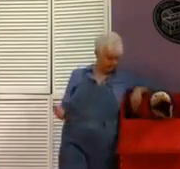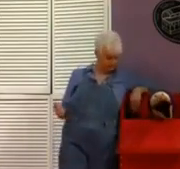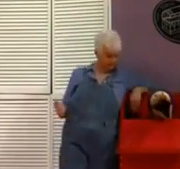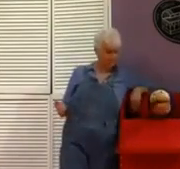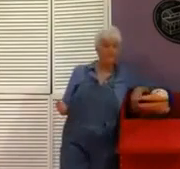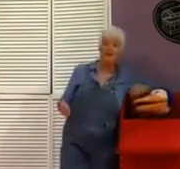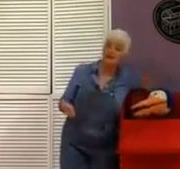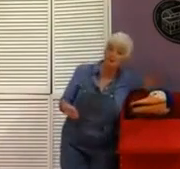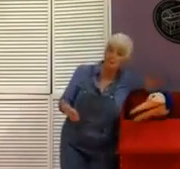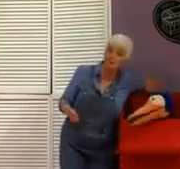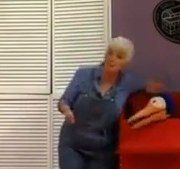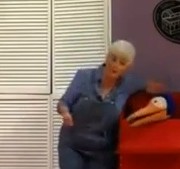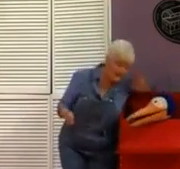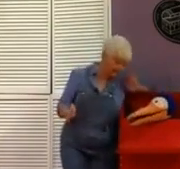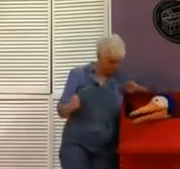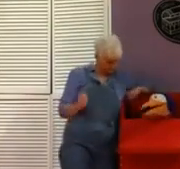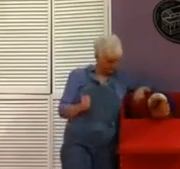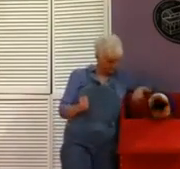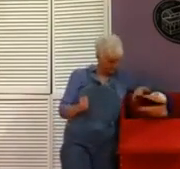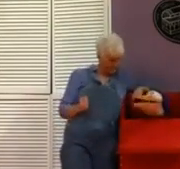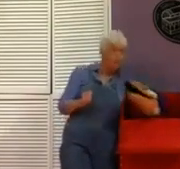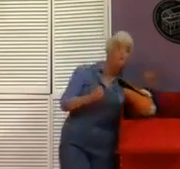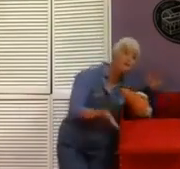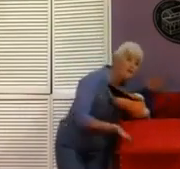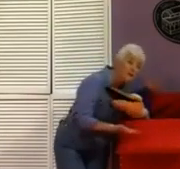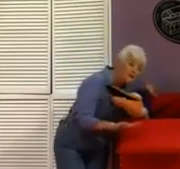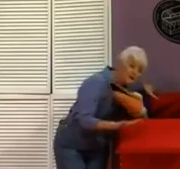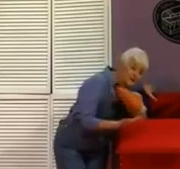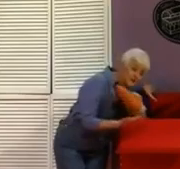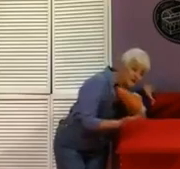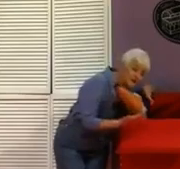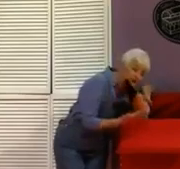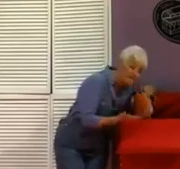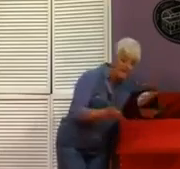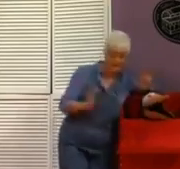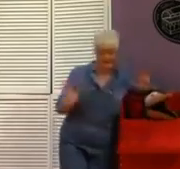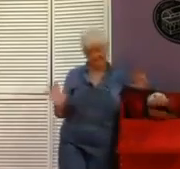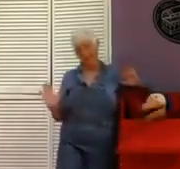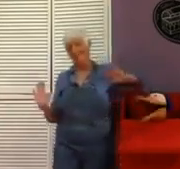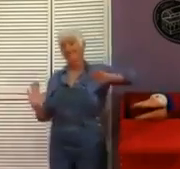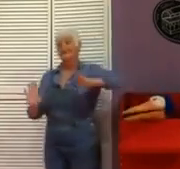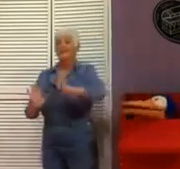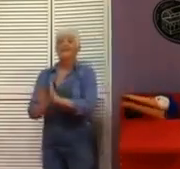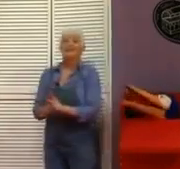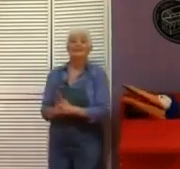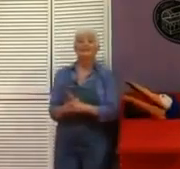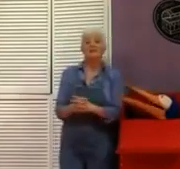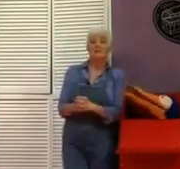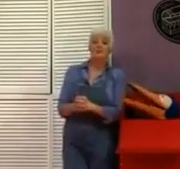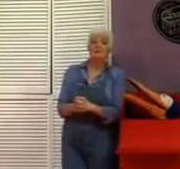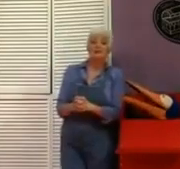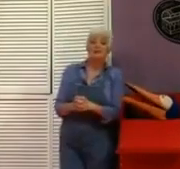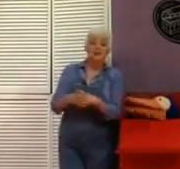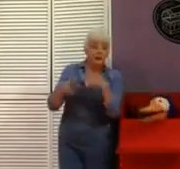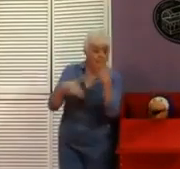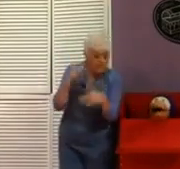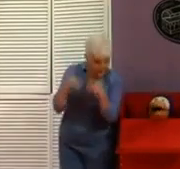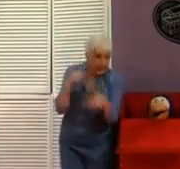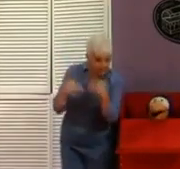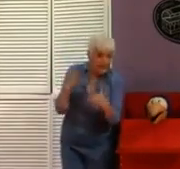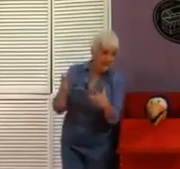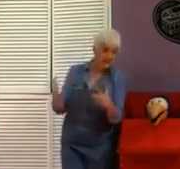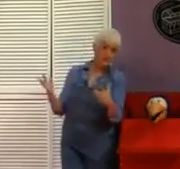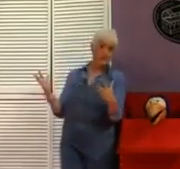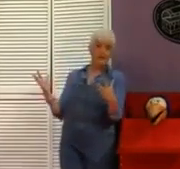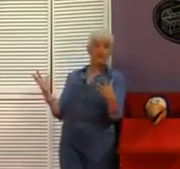Soy joven. Eres muy pollita. Ay, sí, bueno, muy cigüeñita. Sí, ay, qué bárbaro. Gracias por el cebollazo. Y a